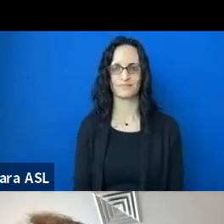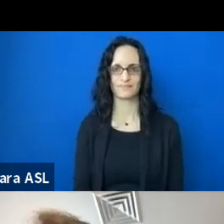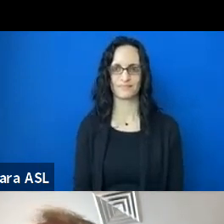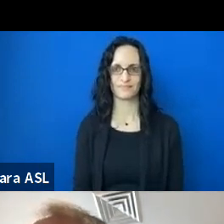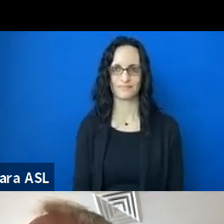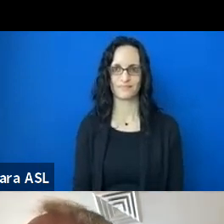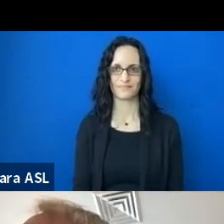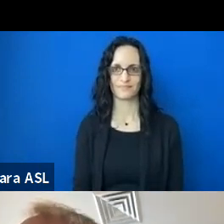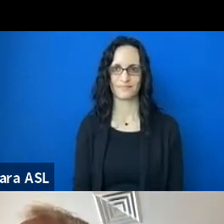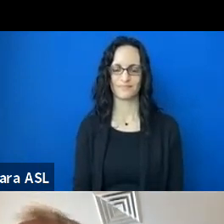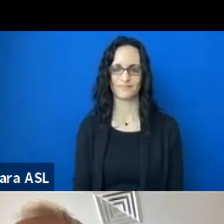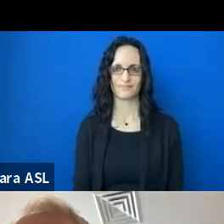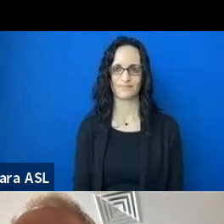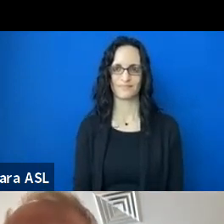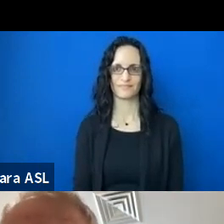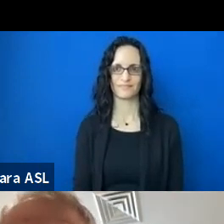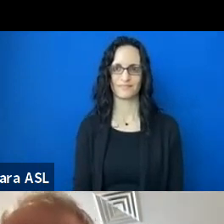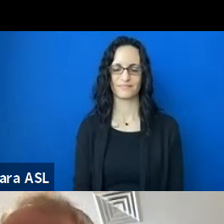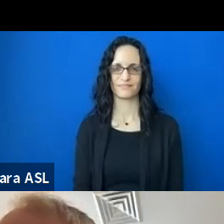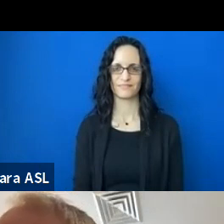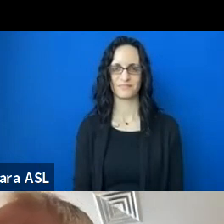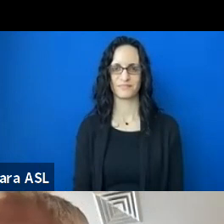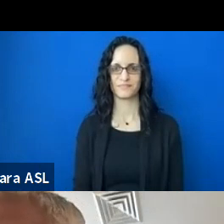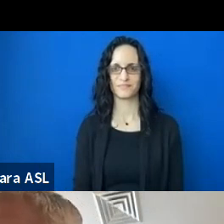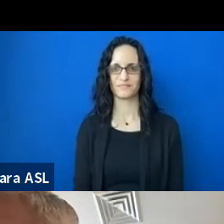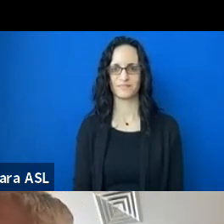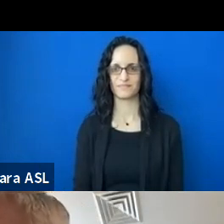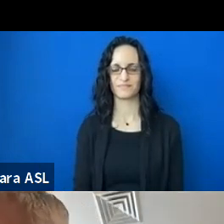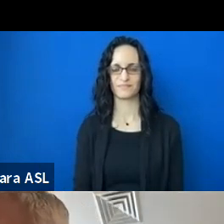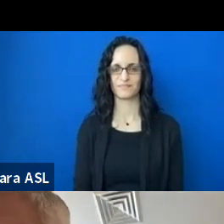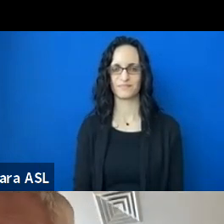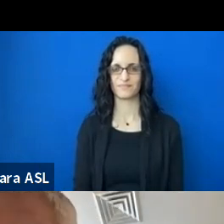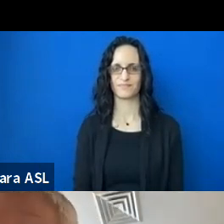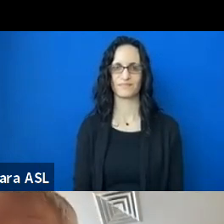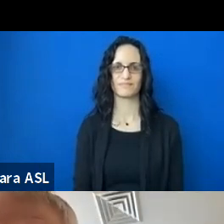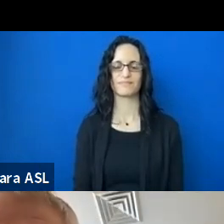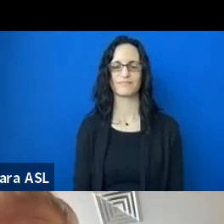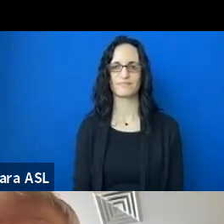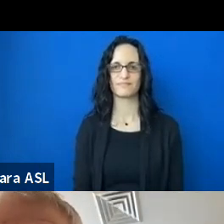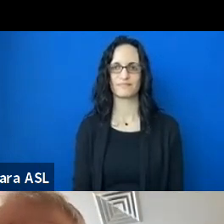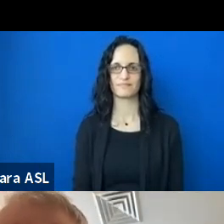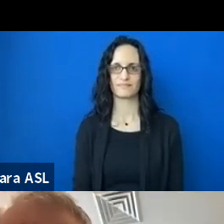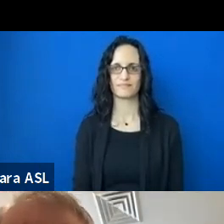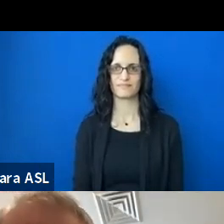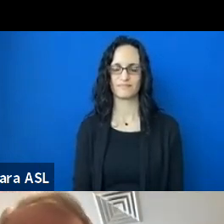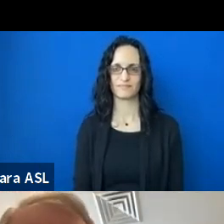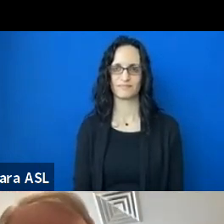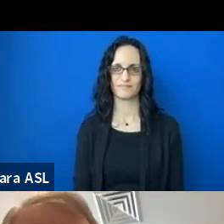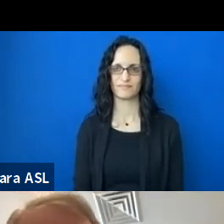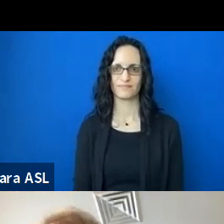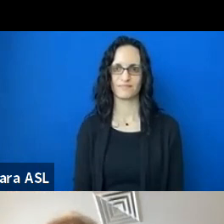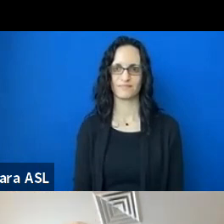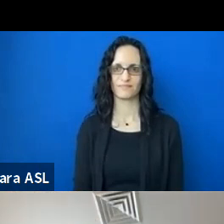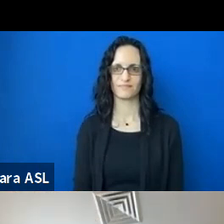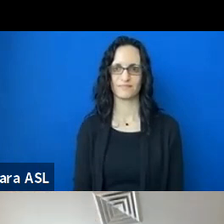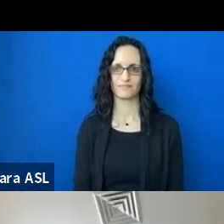idioma español el día de hoy. Para poder escuchar en su idioma, en el idioma español, deben de